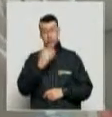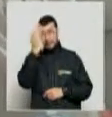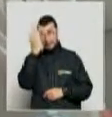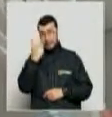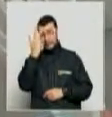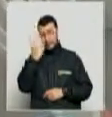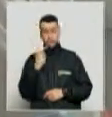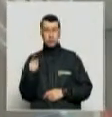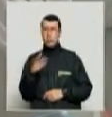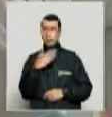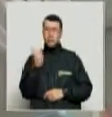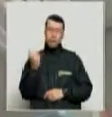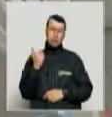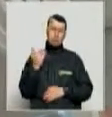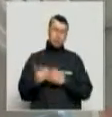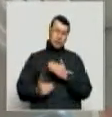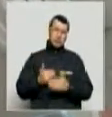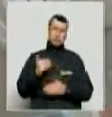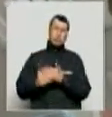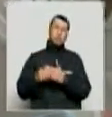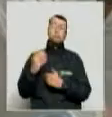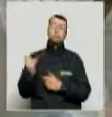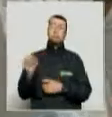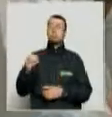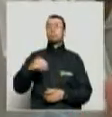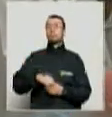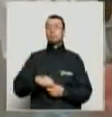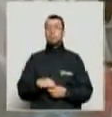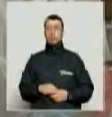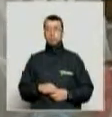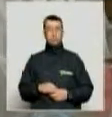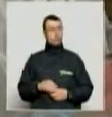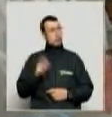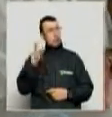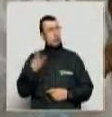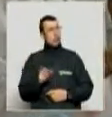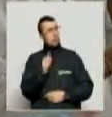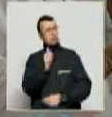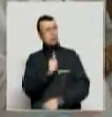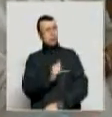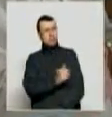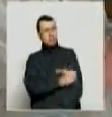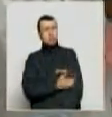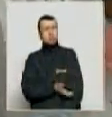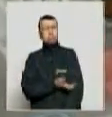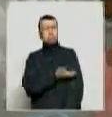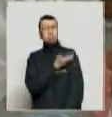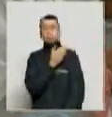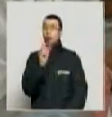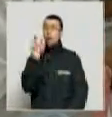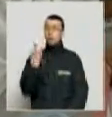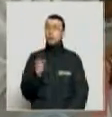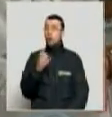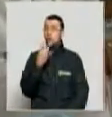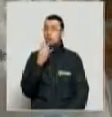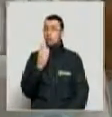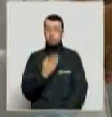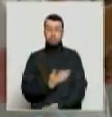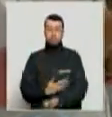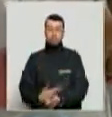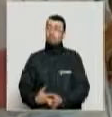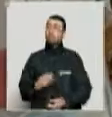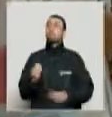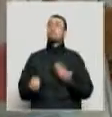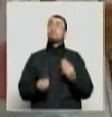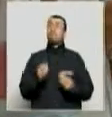evidencia mejoría progresiva de estos hallazgos. El paciente es hipertenso, el paciente es diabético, está tomando medicamentos y